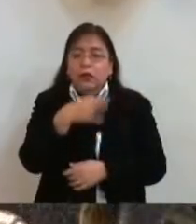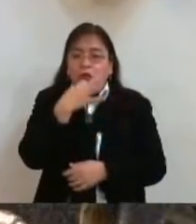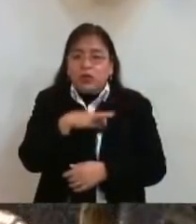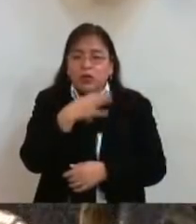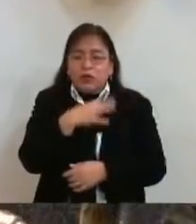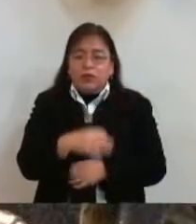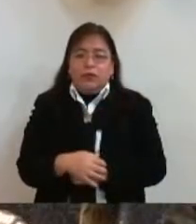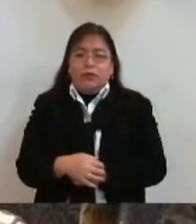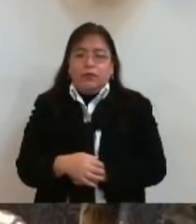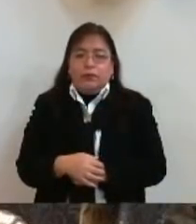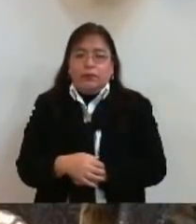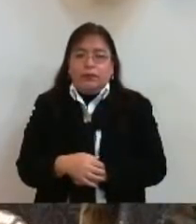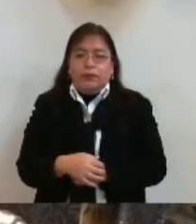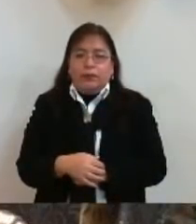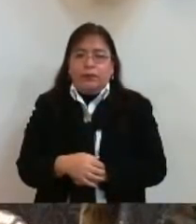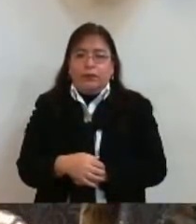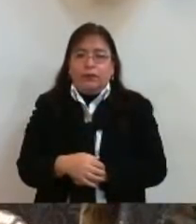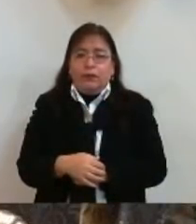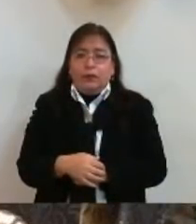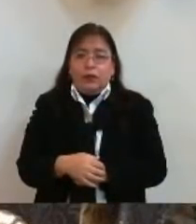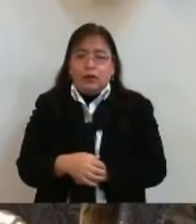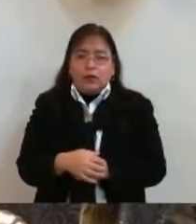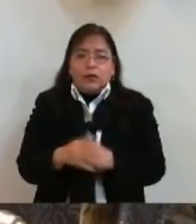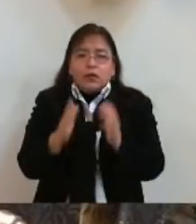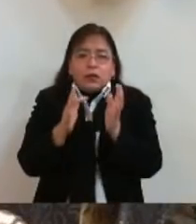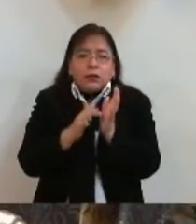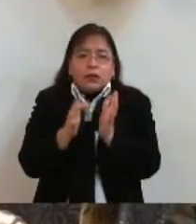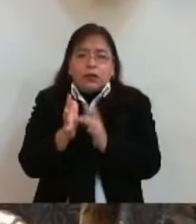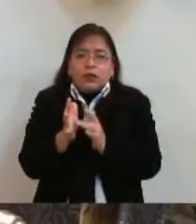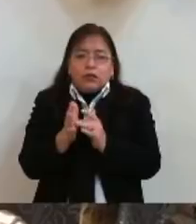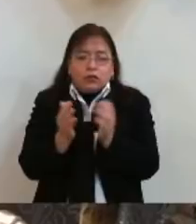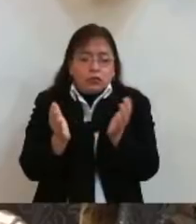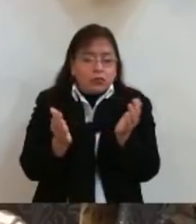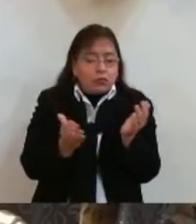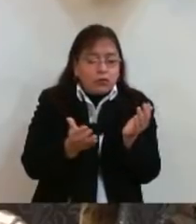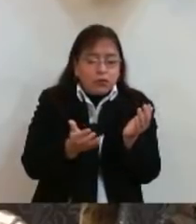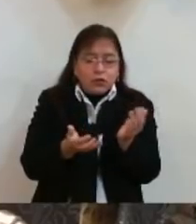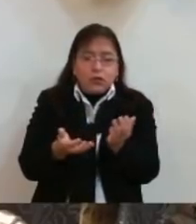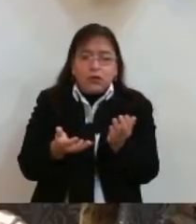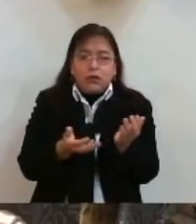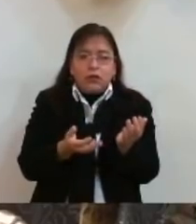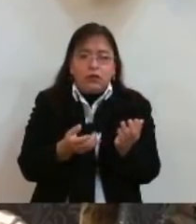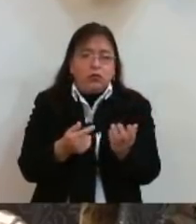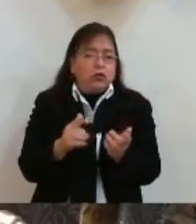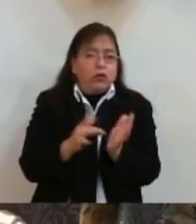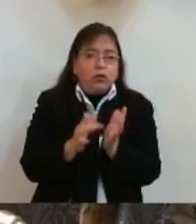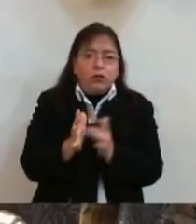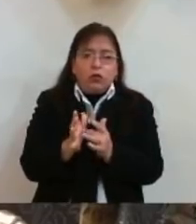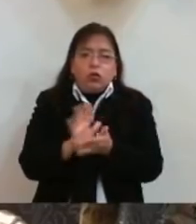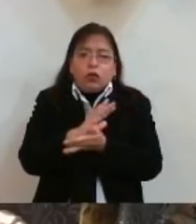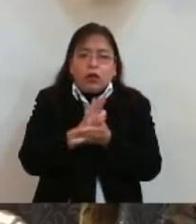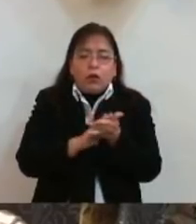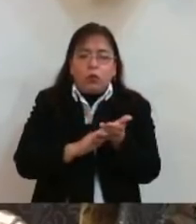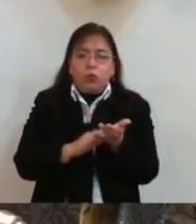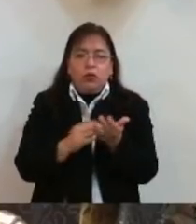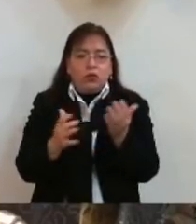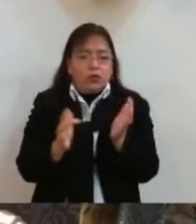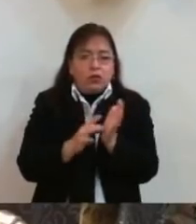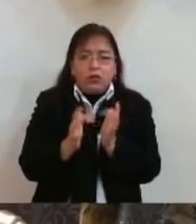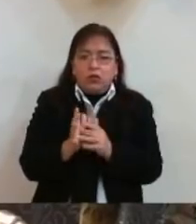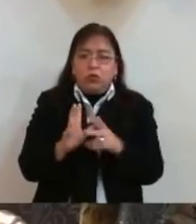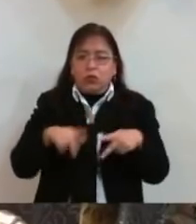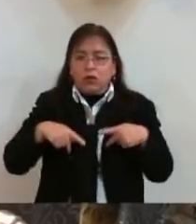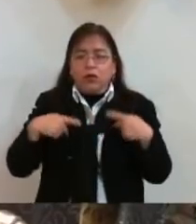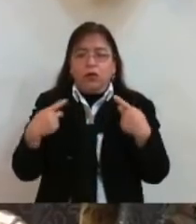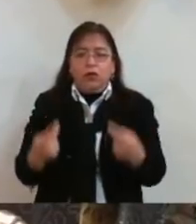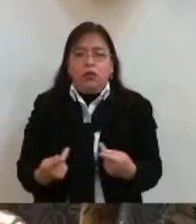Él ahí, en su pequeñez, en su pobreza, en su